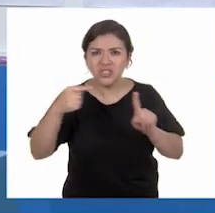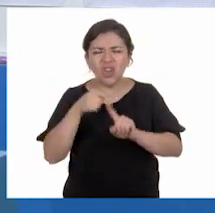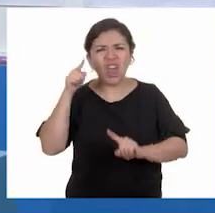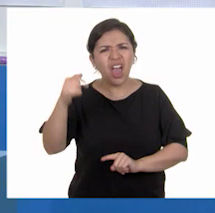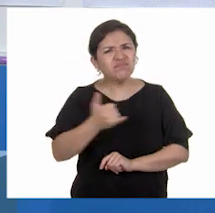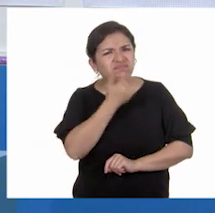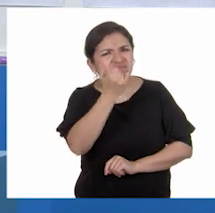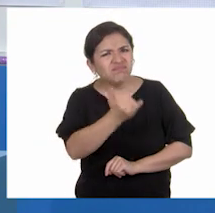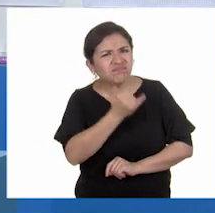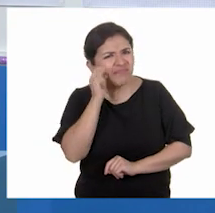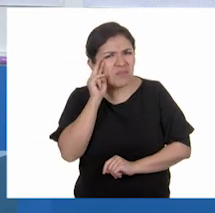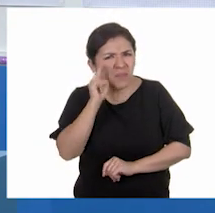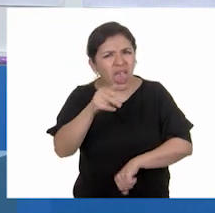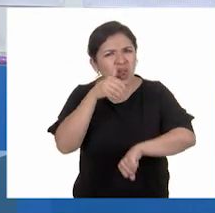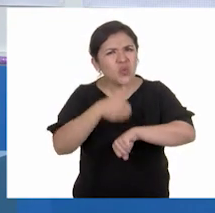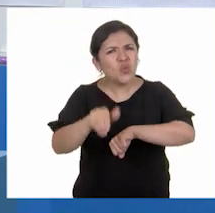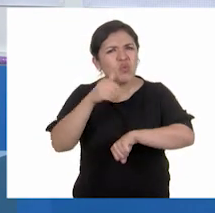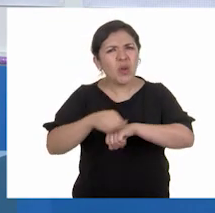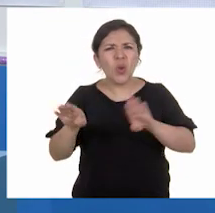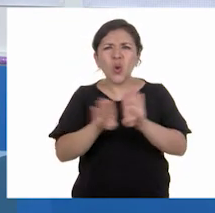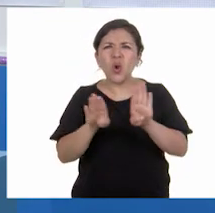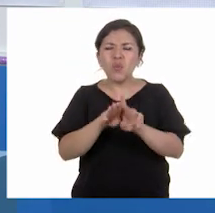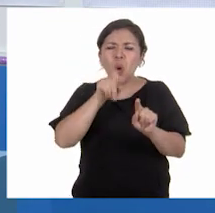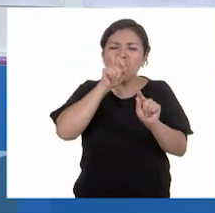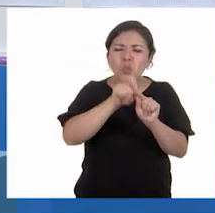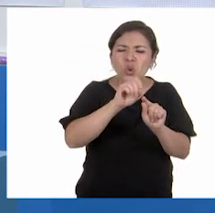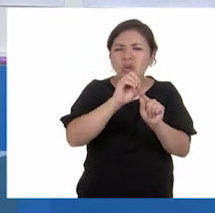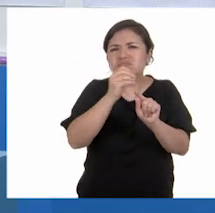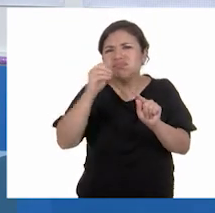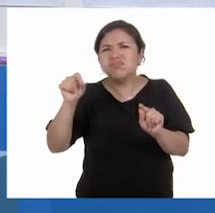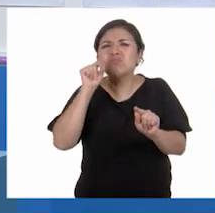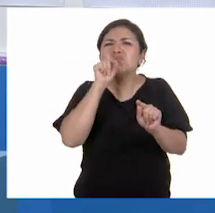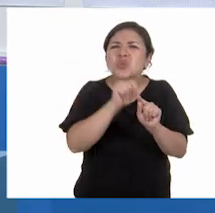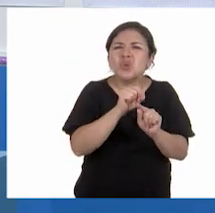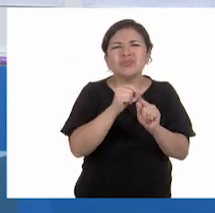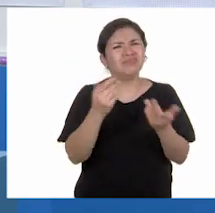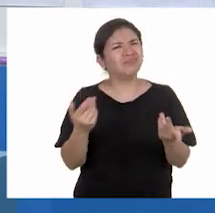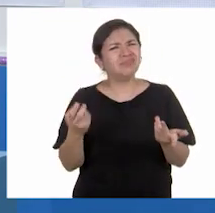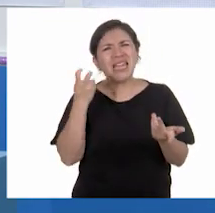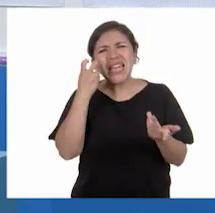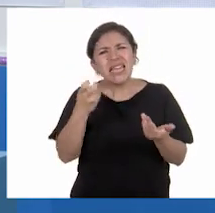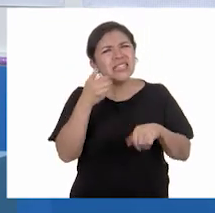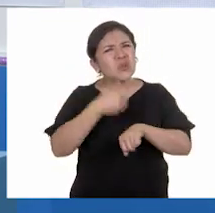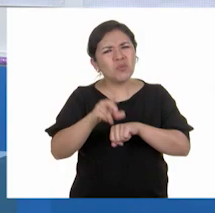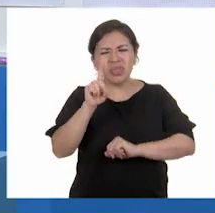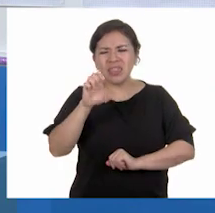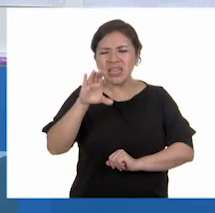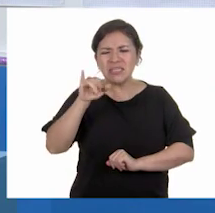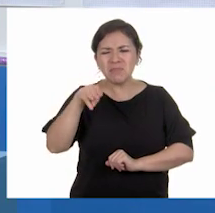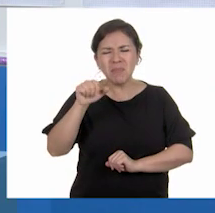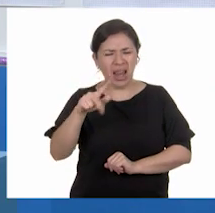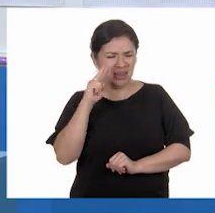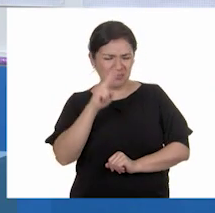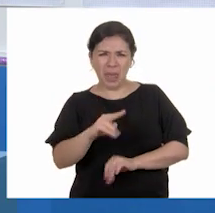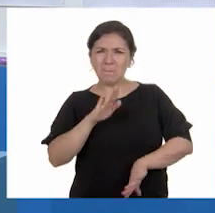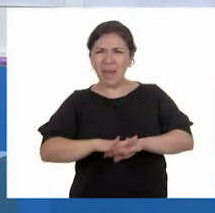le salieron los números en decimal o decimales y eso se le hizo muy